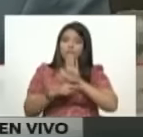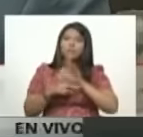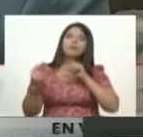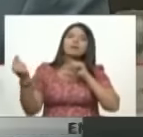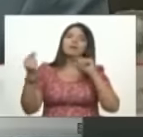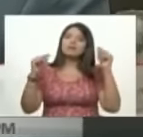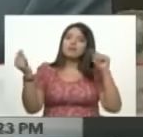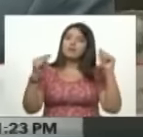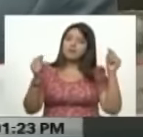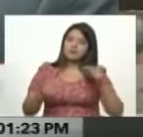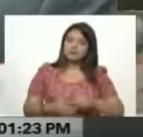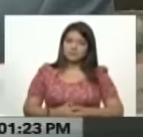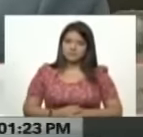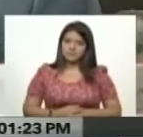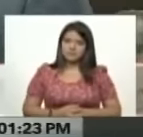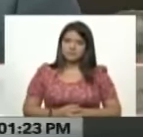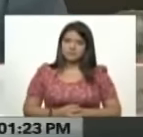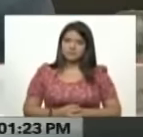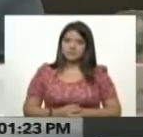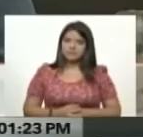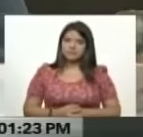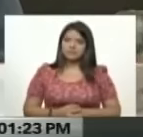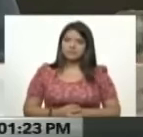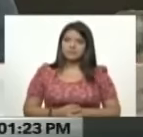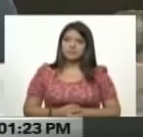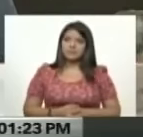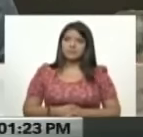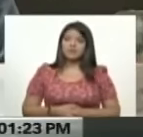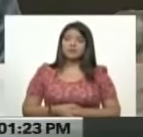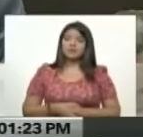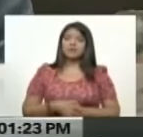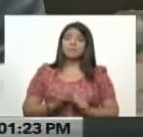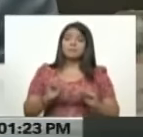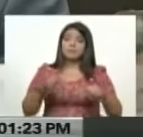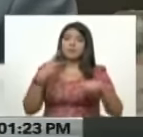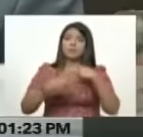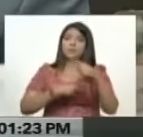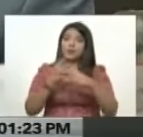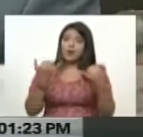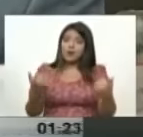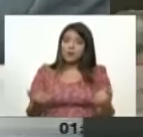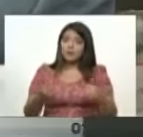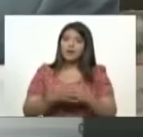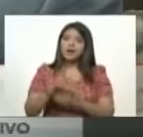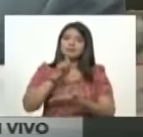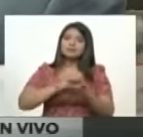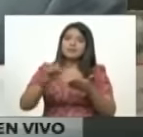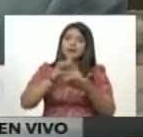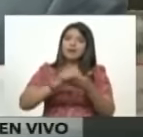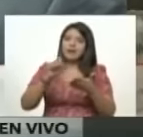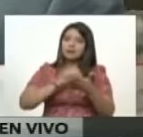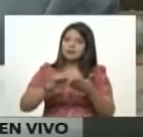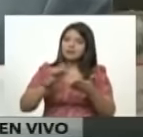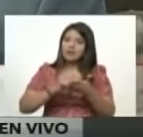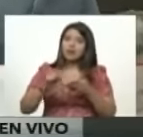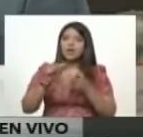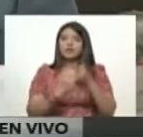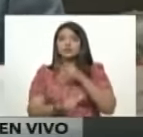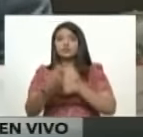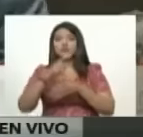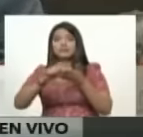debate, procedemos a postular al secretario y